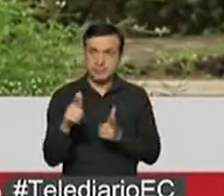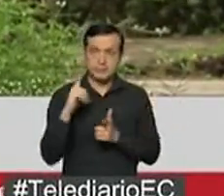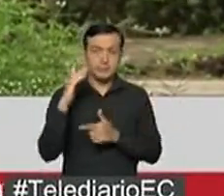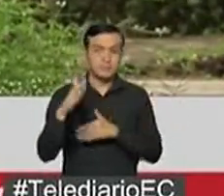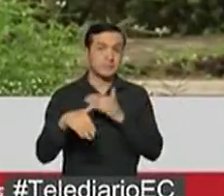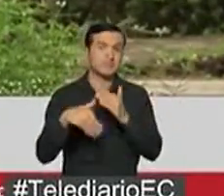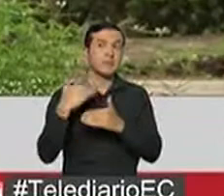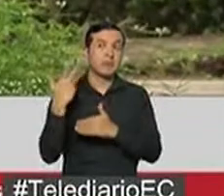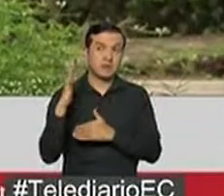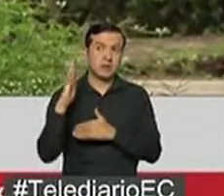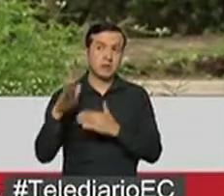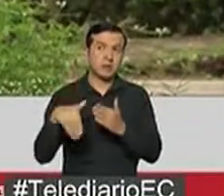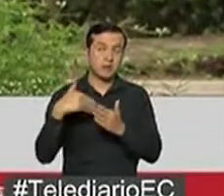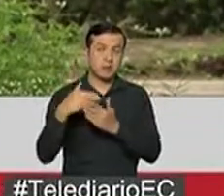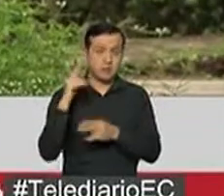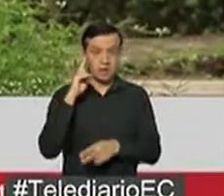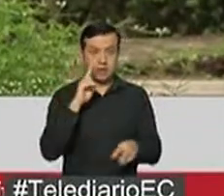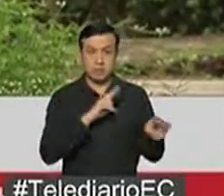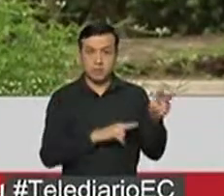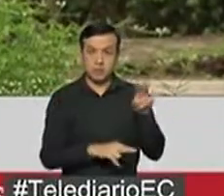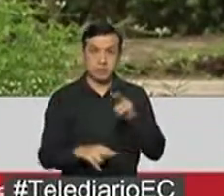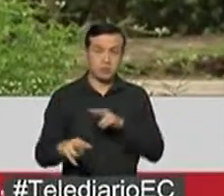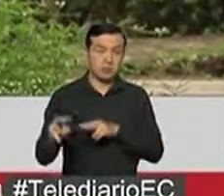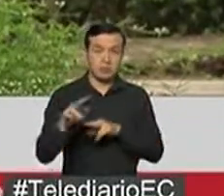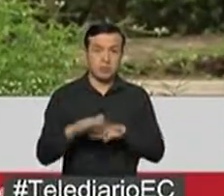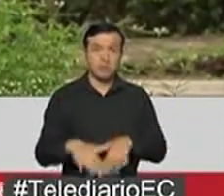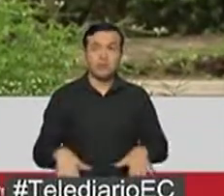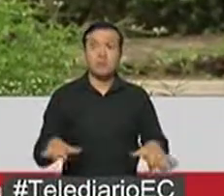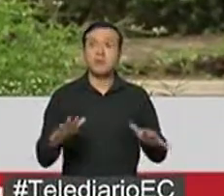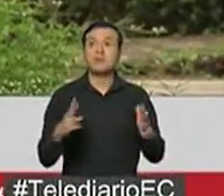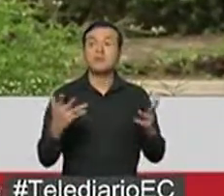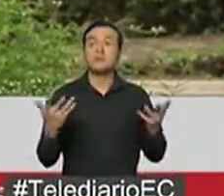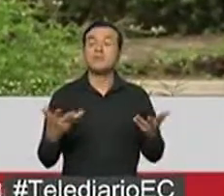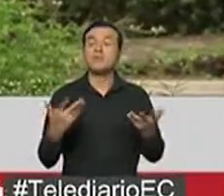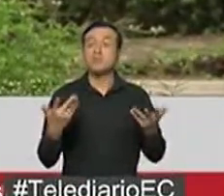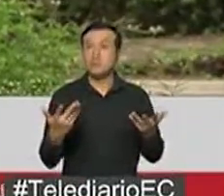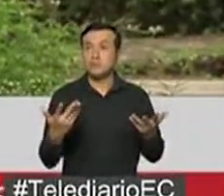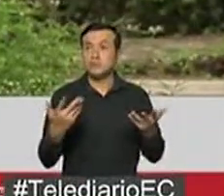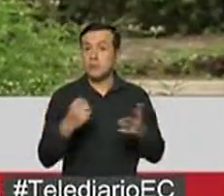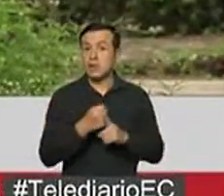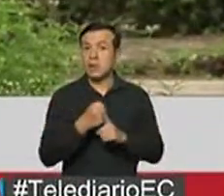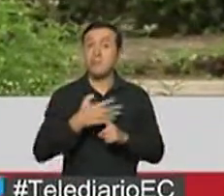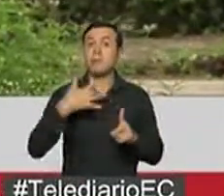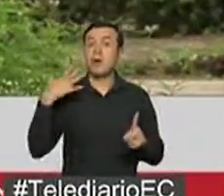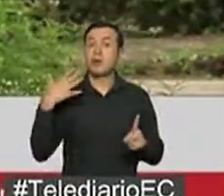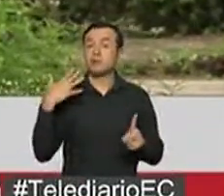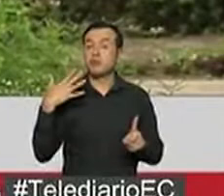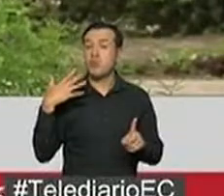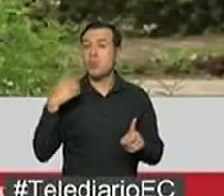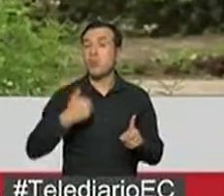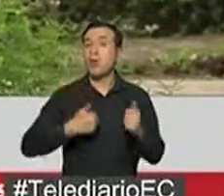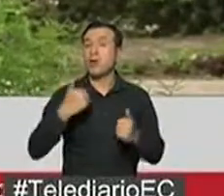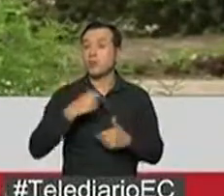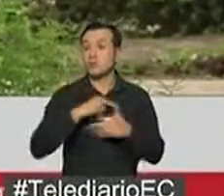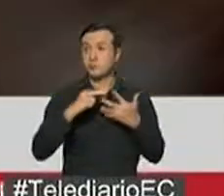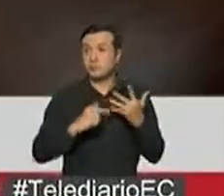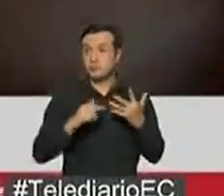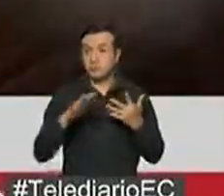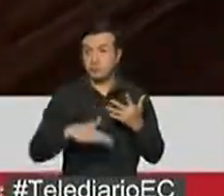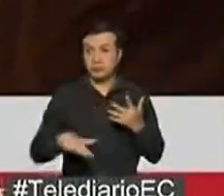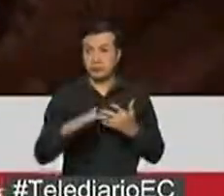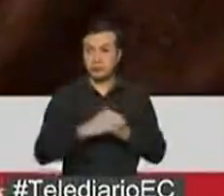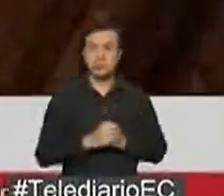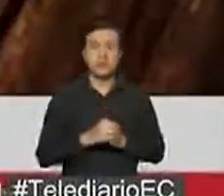próximos días estaremos haciendo un monitoreo para ver efectivamente qué impactos posiblemente haya causado esta erupción en fernández